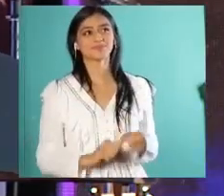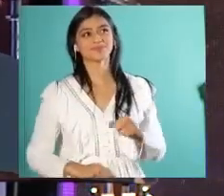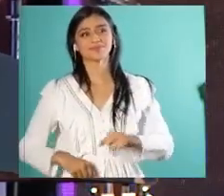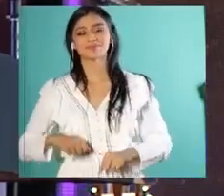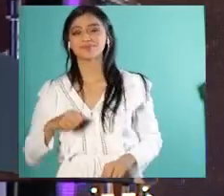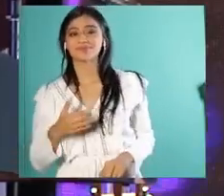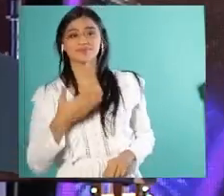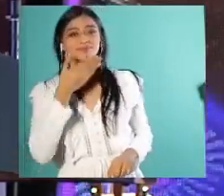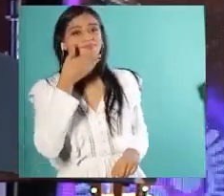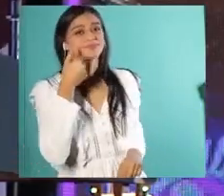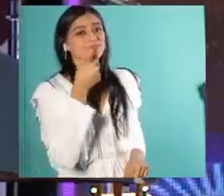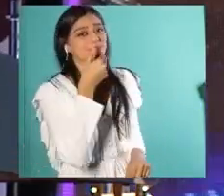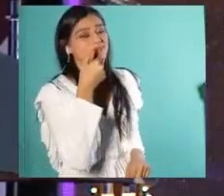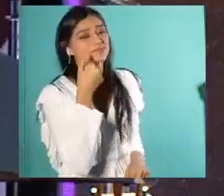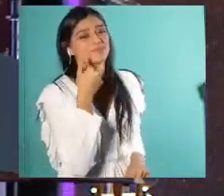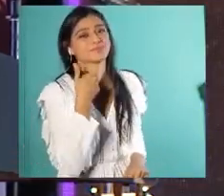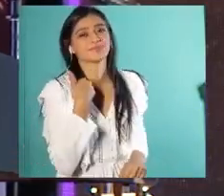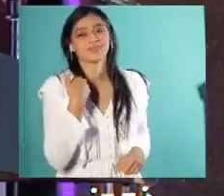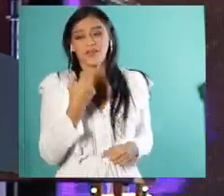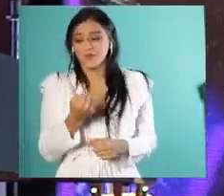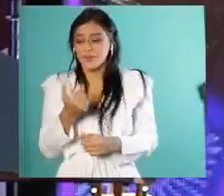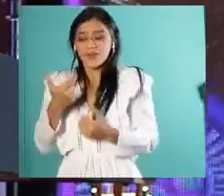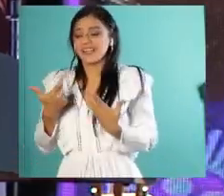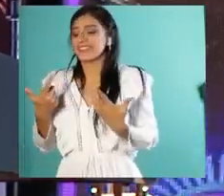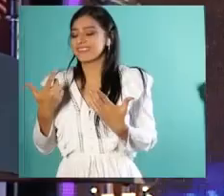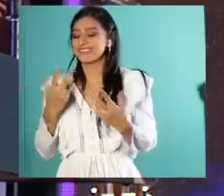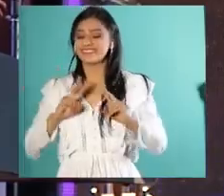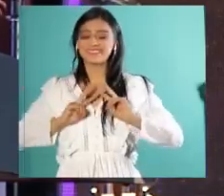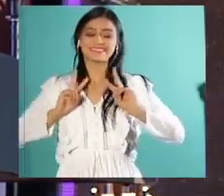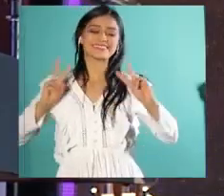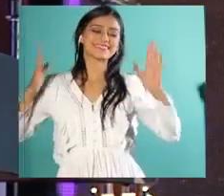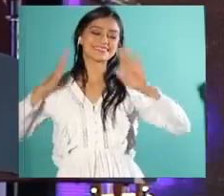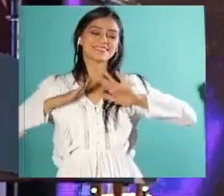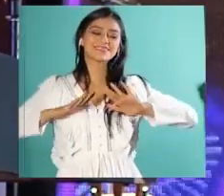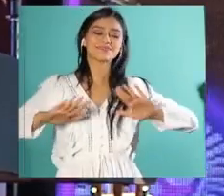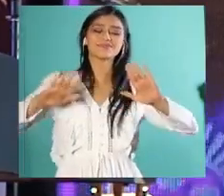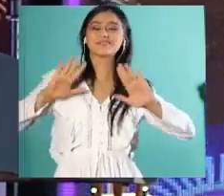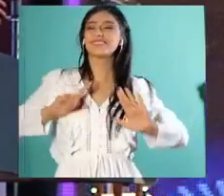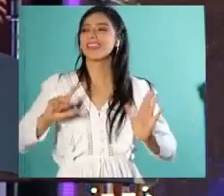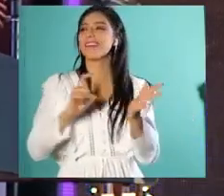Es mejor tener poco y tener la paz del que no debe,